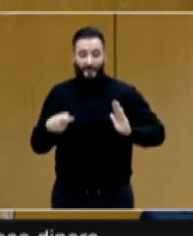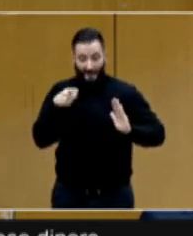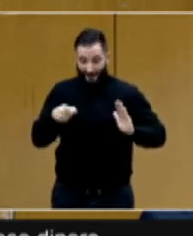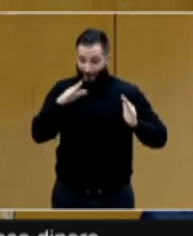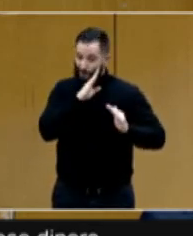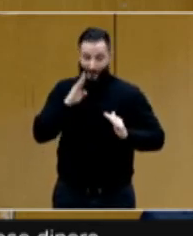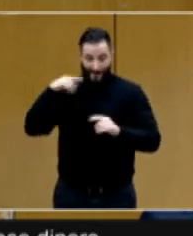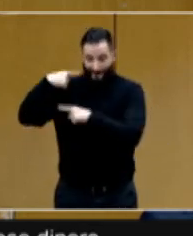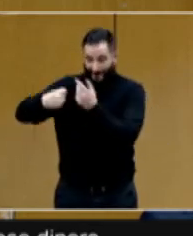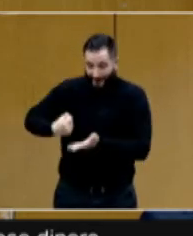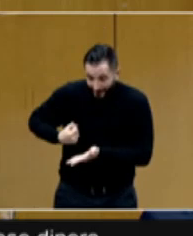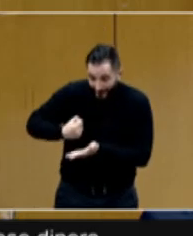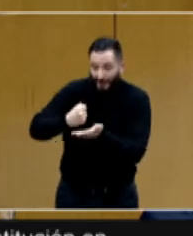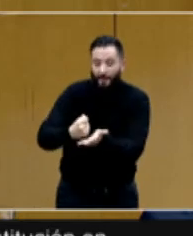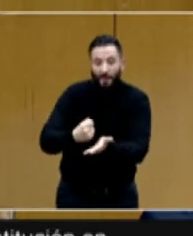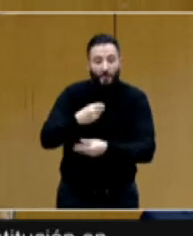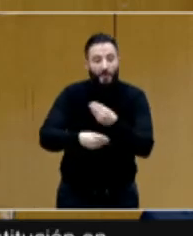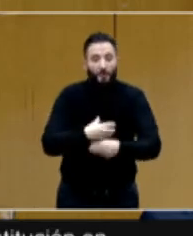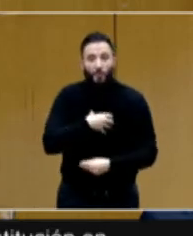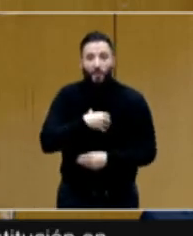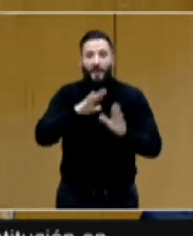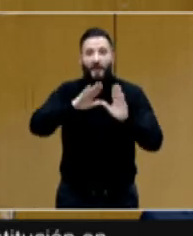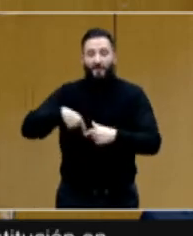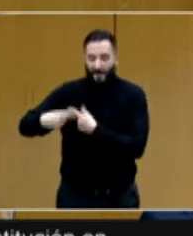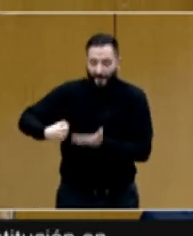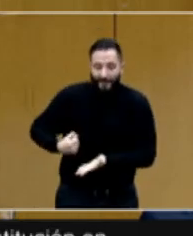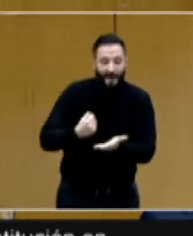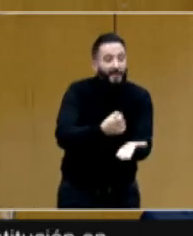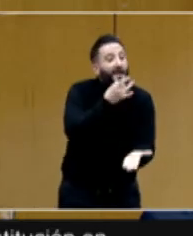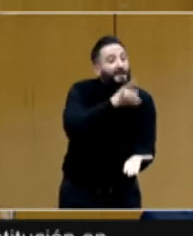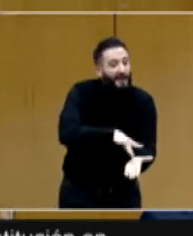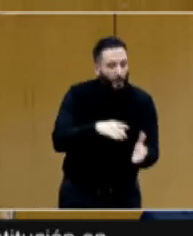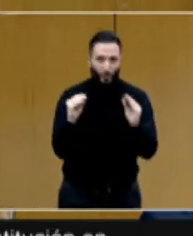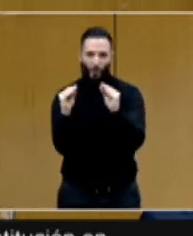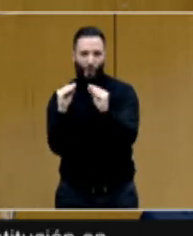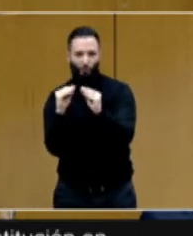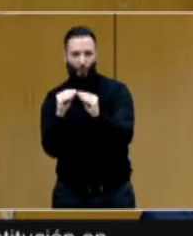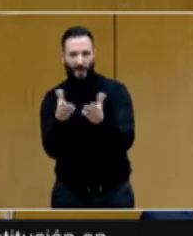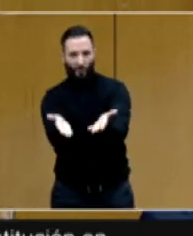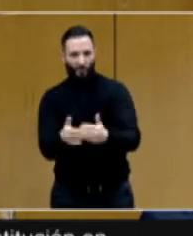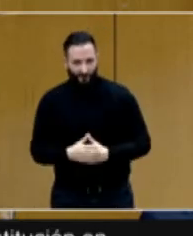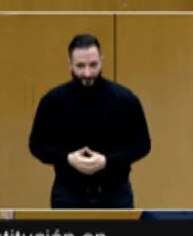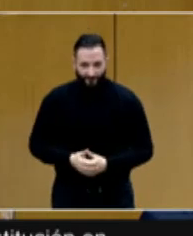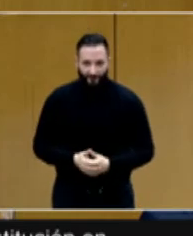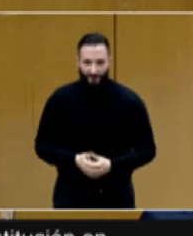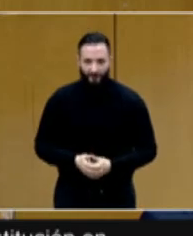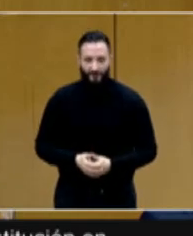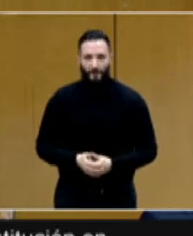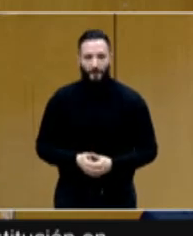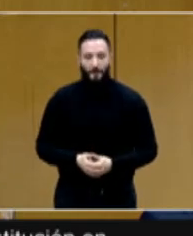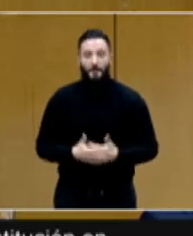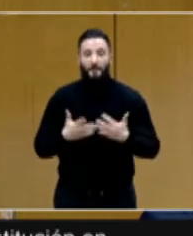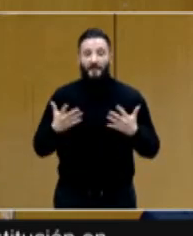cual Quién va a heredar ese piso van a dar los sobrinos sobrinos que no nos han ocupado nunca de ello esto fíjense no yo creo que